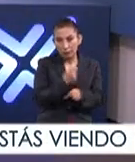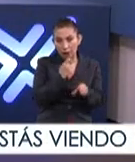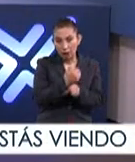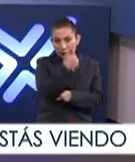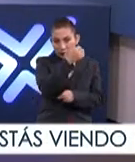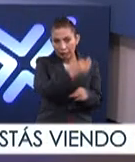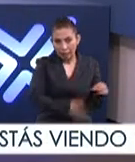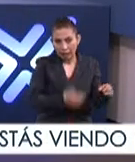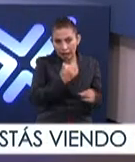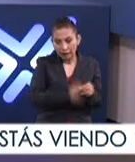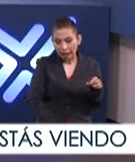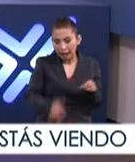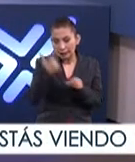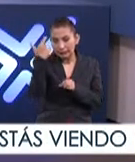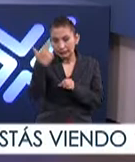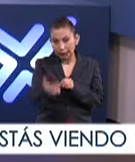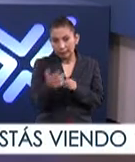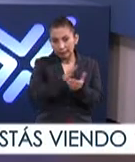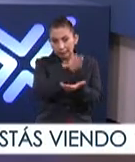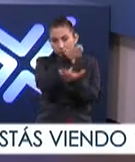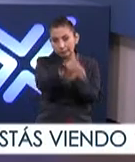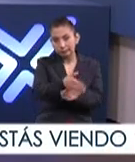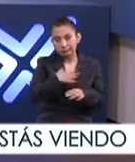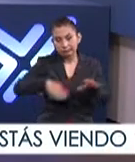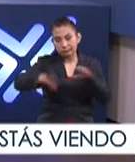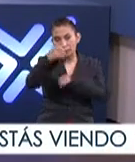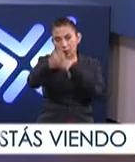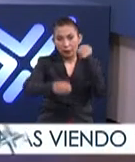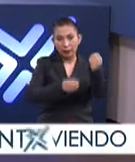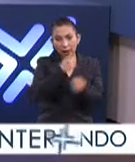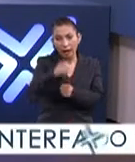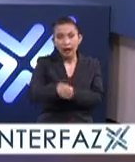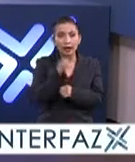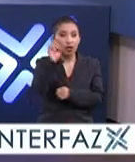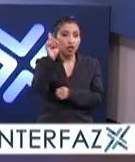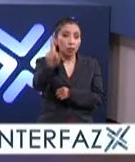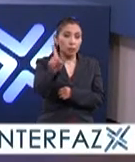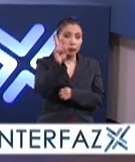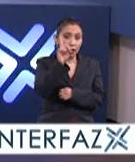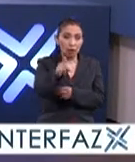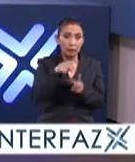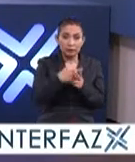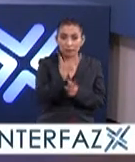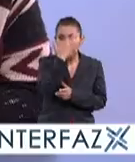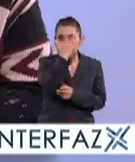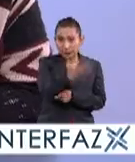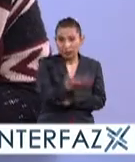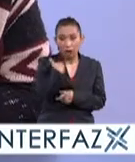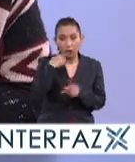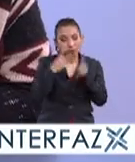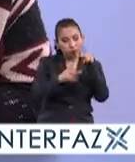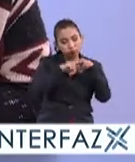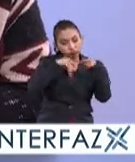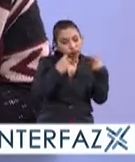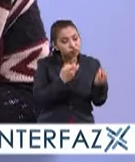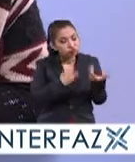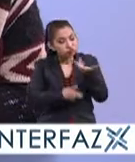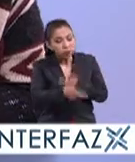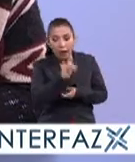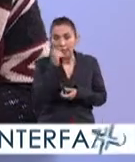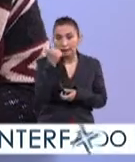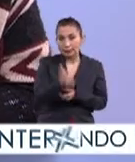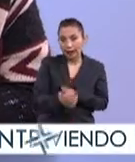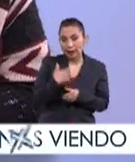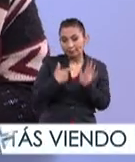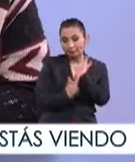6 de la tarde, a las 7 pasamos a la pieza escénica y el domingo empezamos a las 5 con un conversatorio, a las